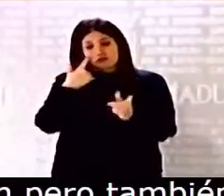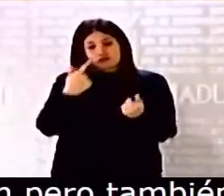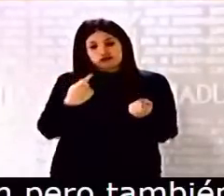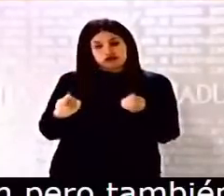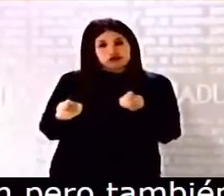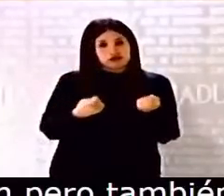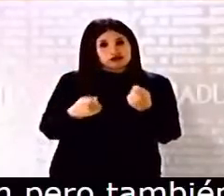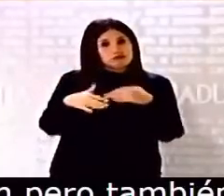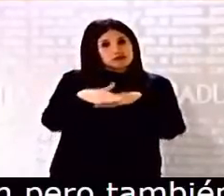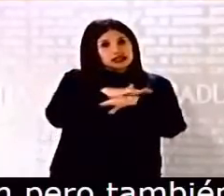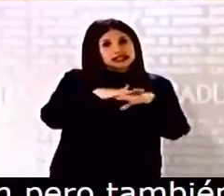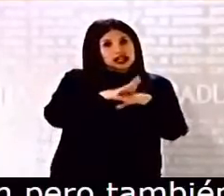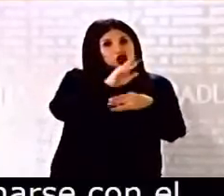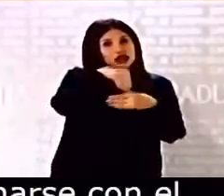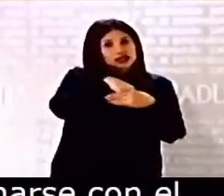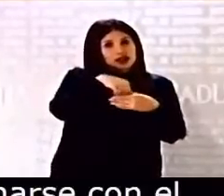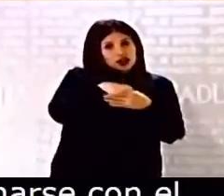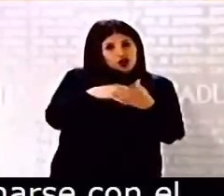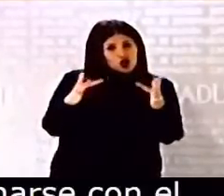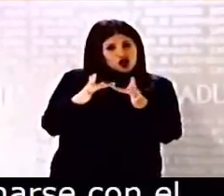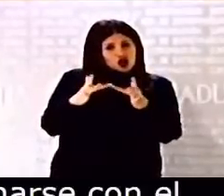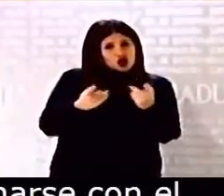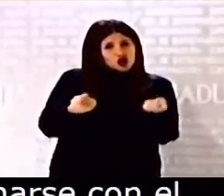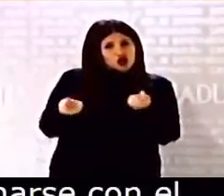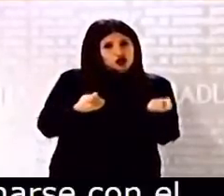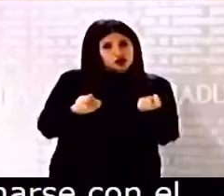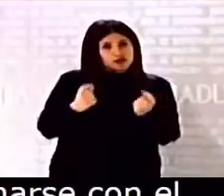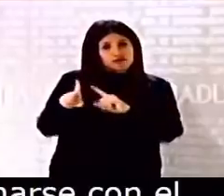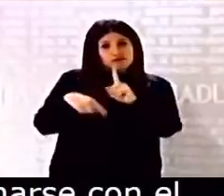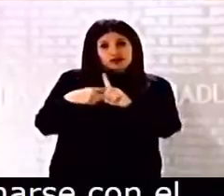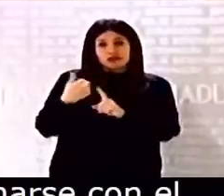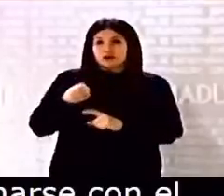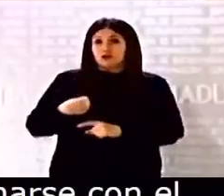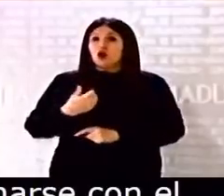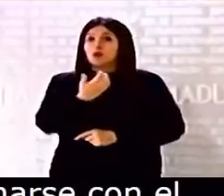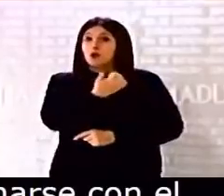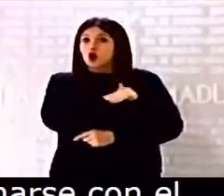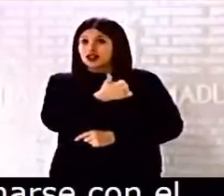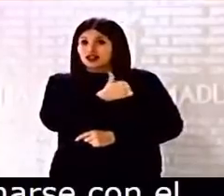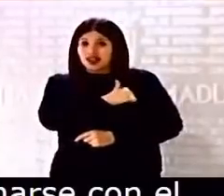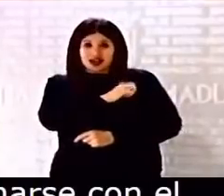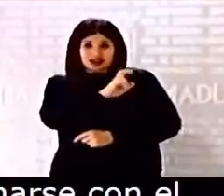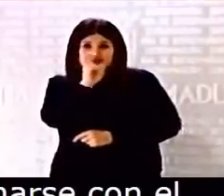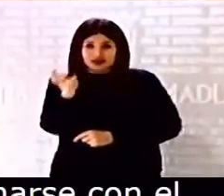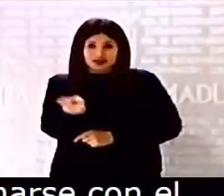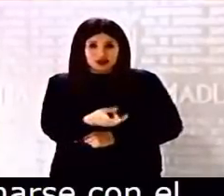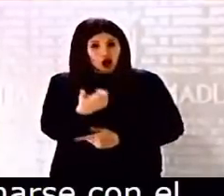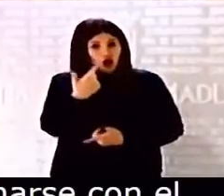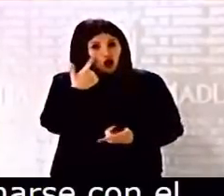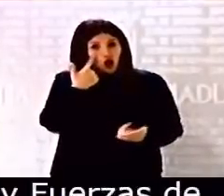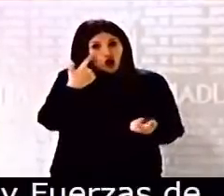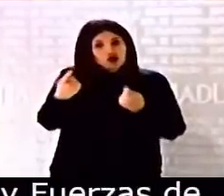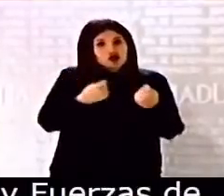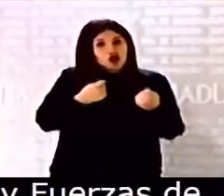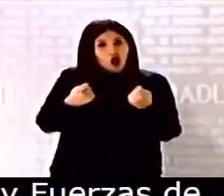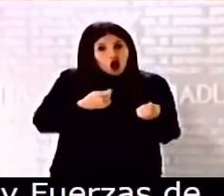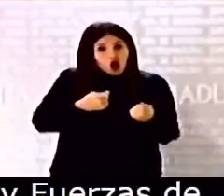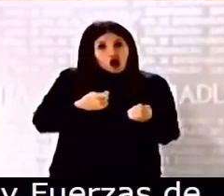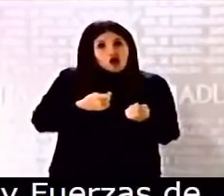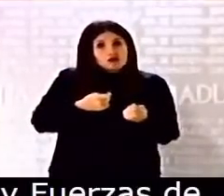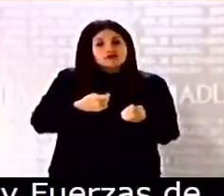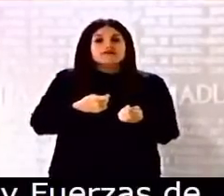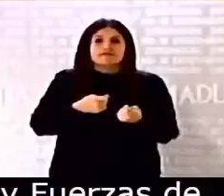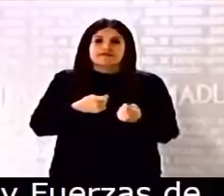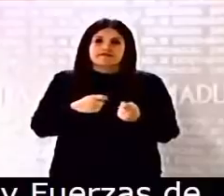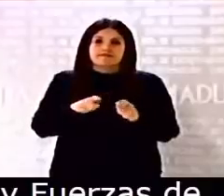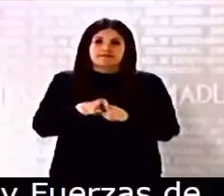Ministerio del Interior y que los controles de los cuerpos y fuerzas de seguridad velen para esos